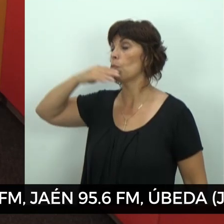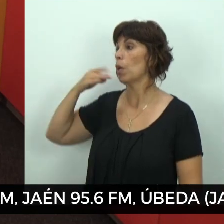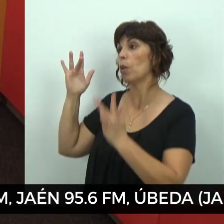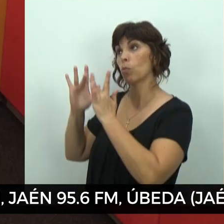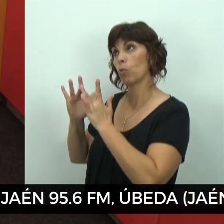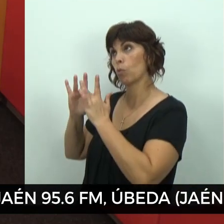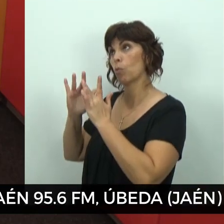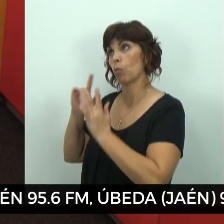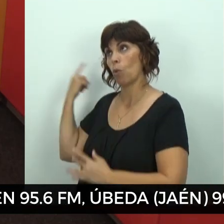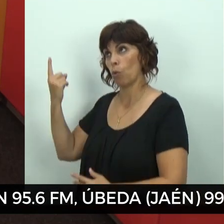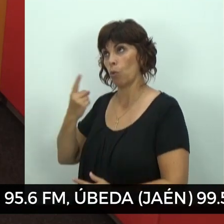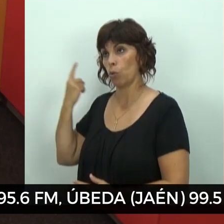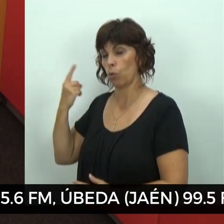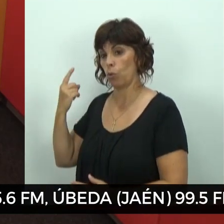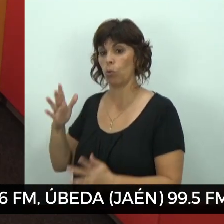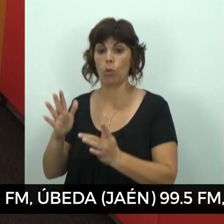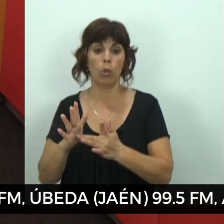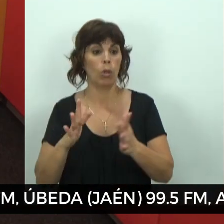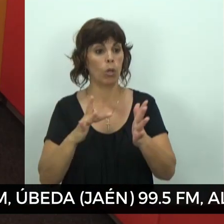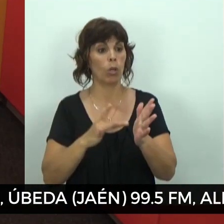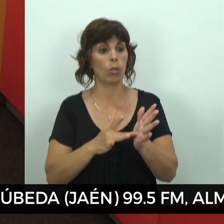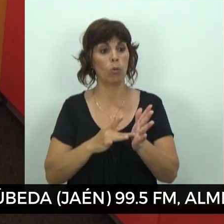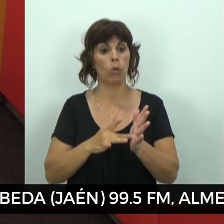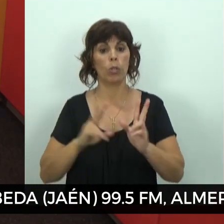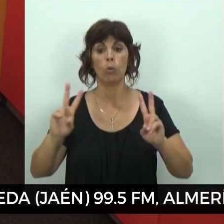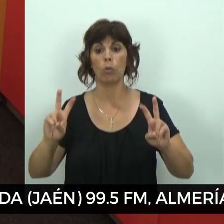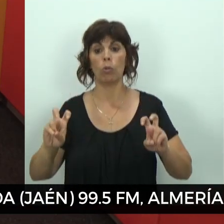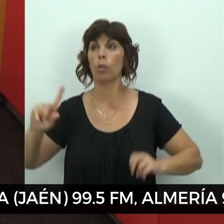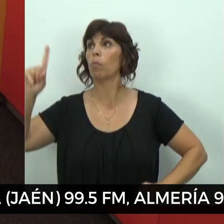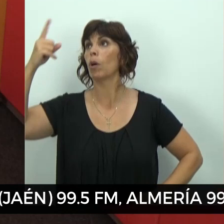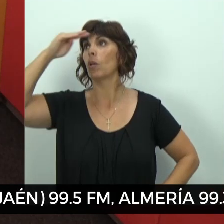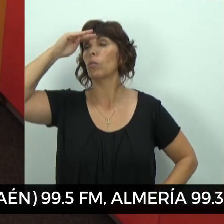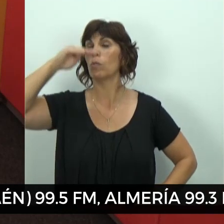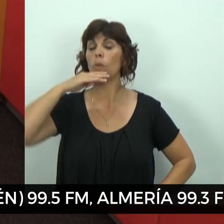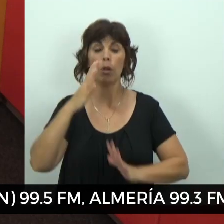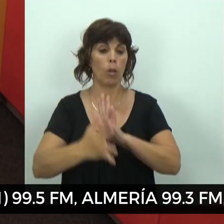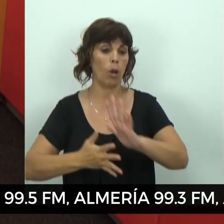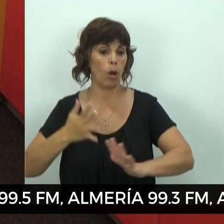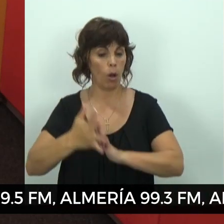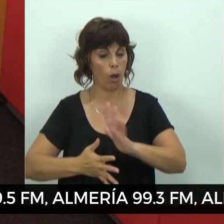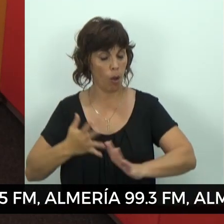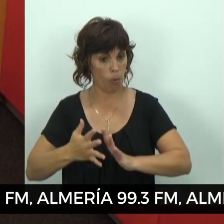170 veces. En los cuatro evangelios, Jesucristo habló